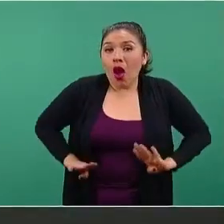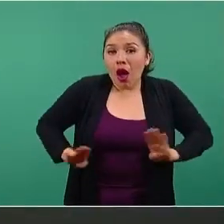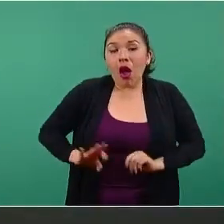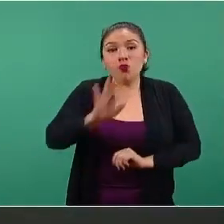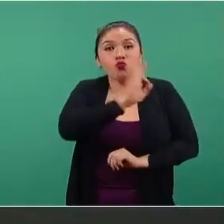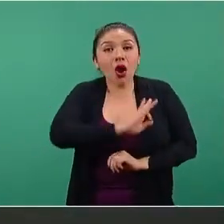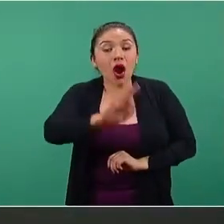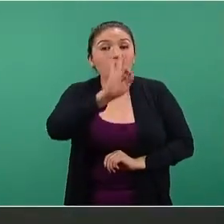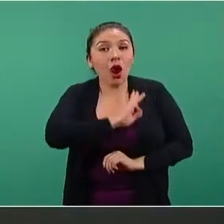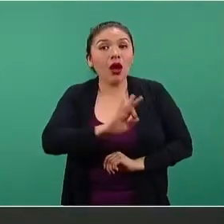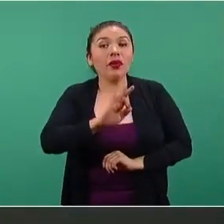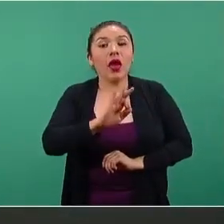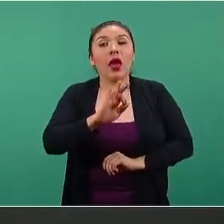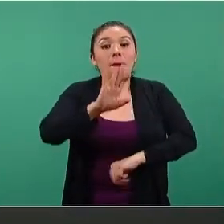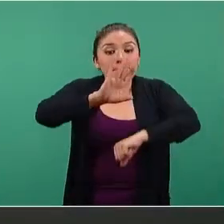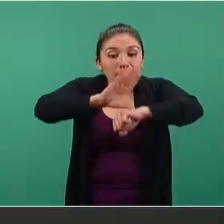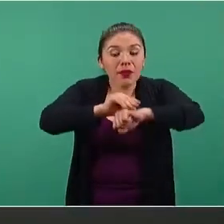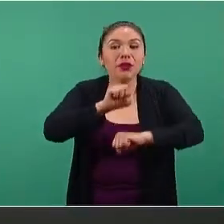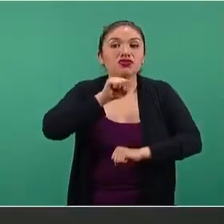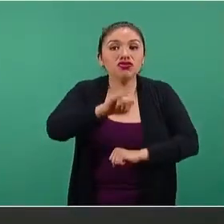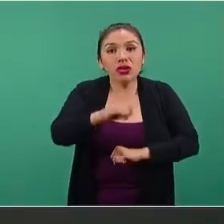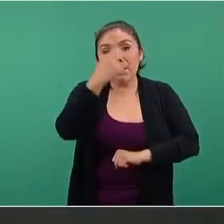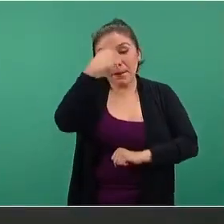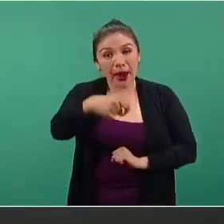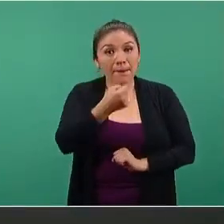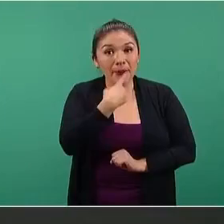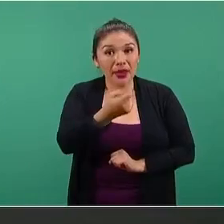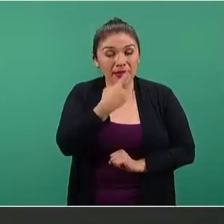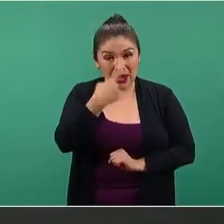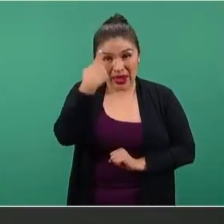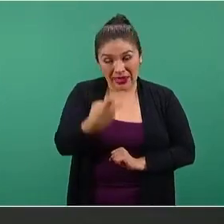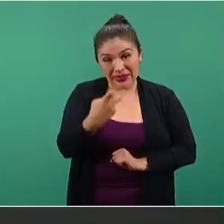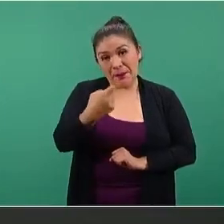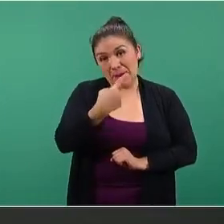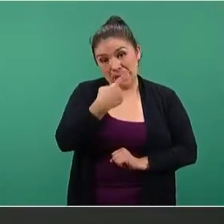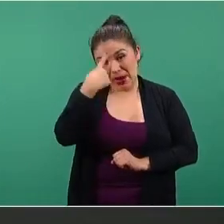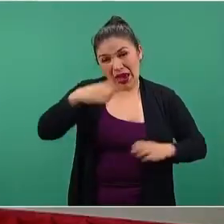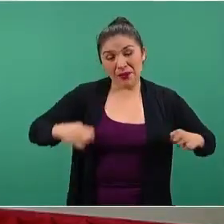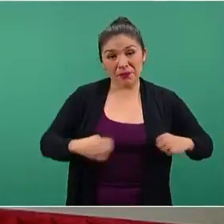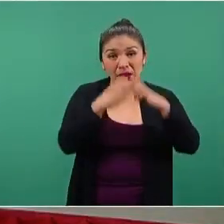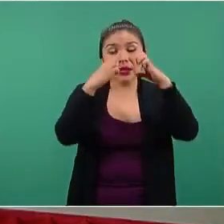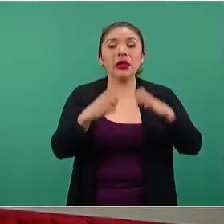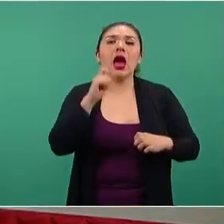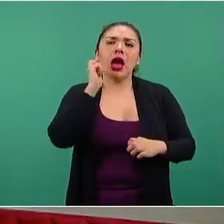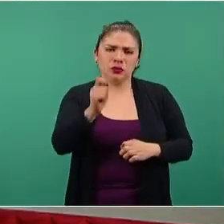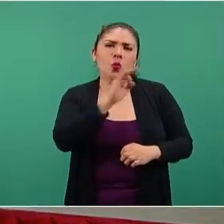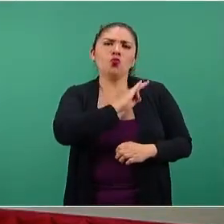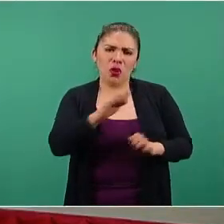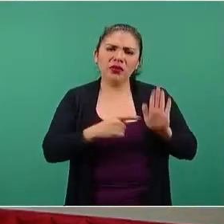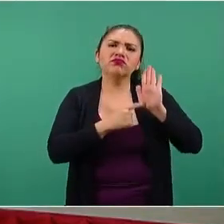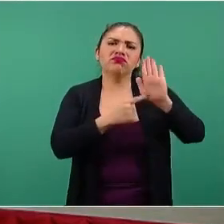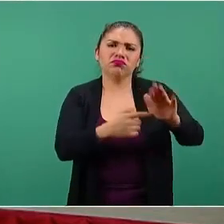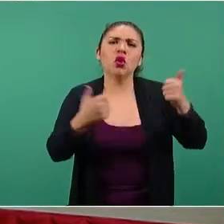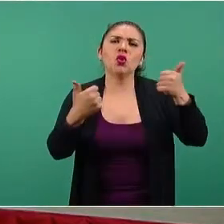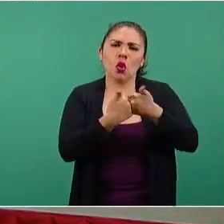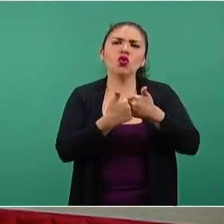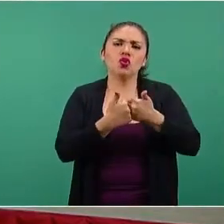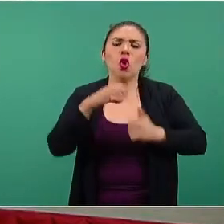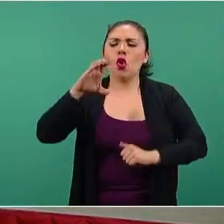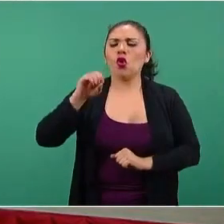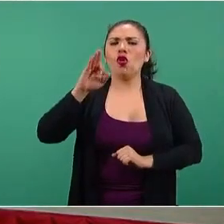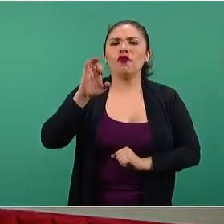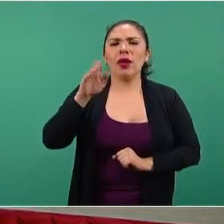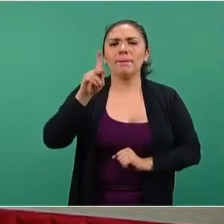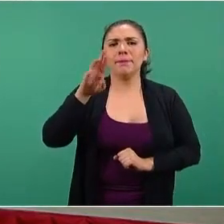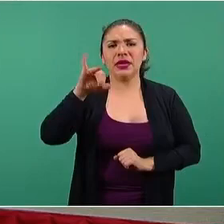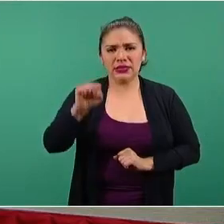que se autoriza este medicamento de uso de emergencia podemos presentarlo con el apoyo de la